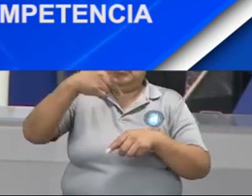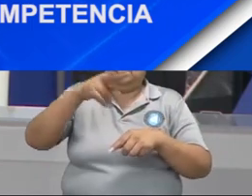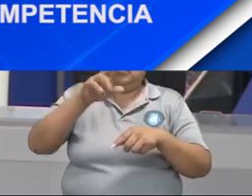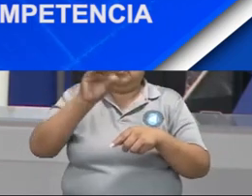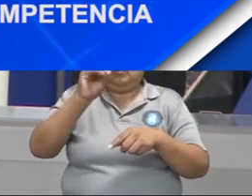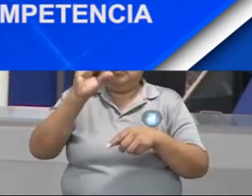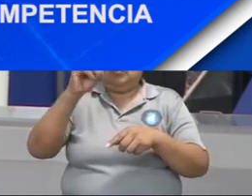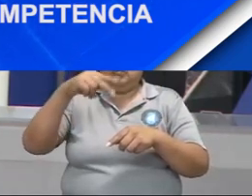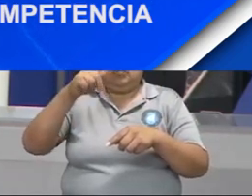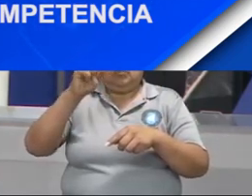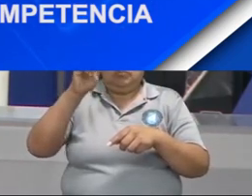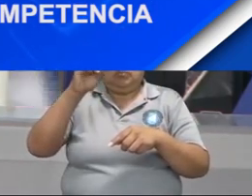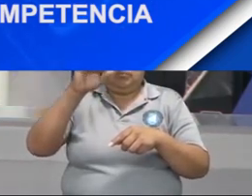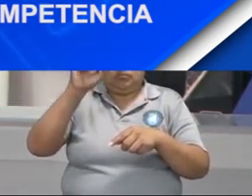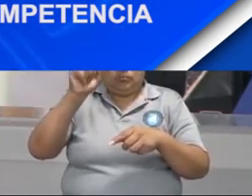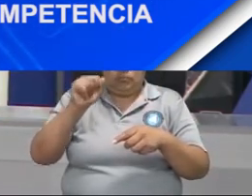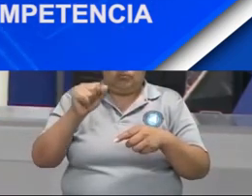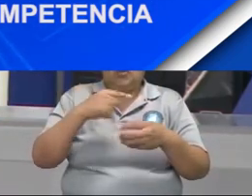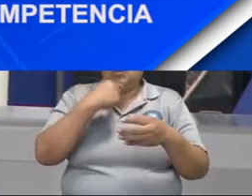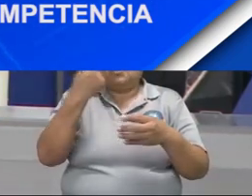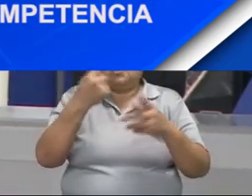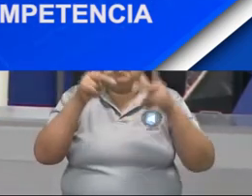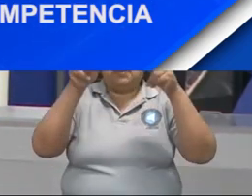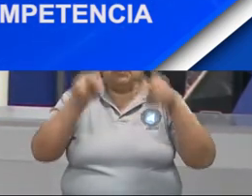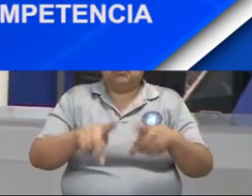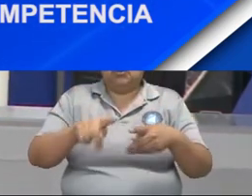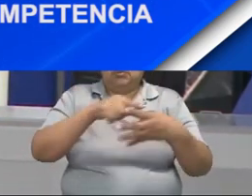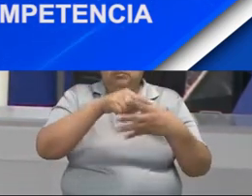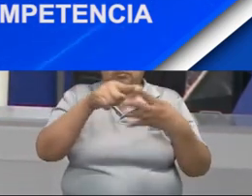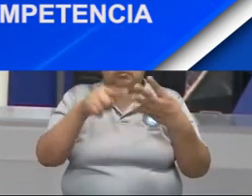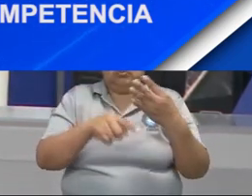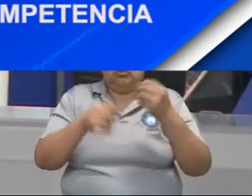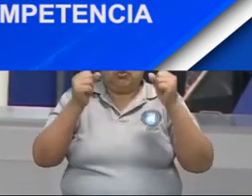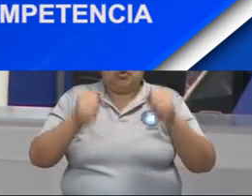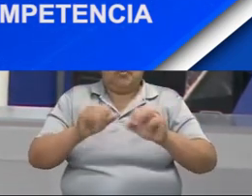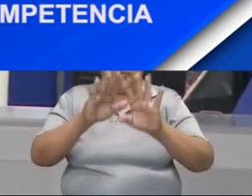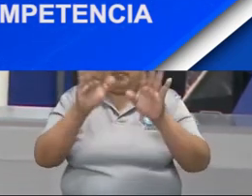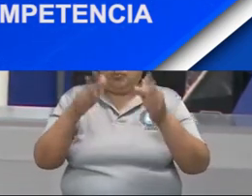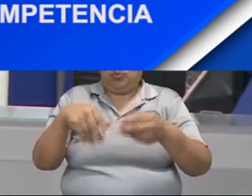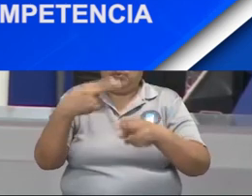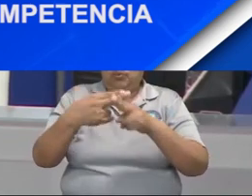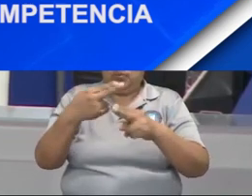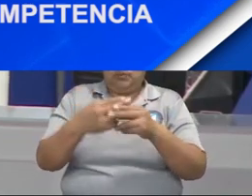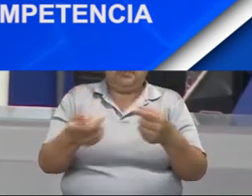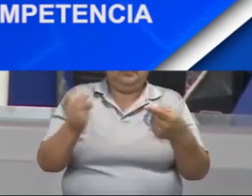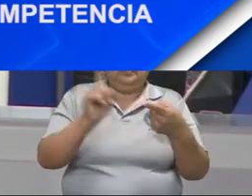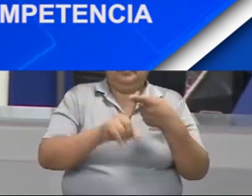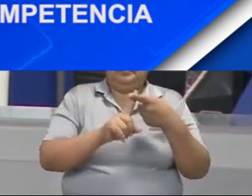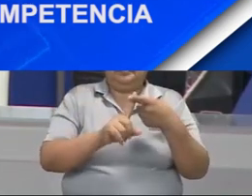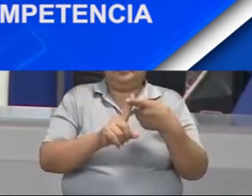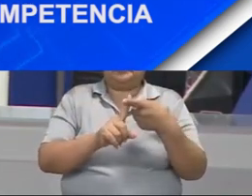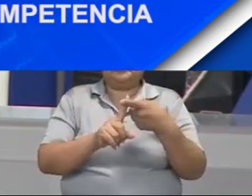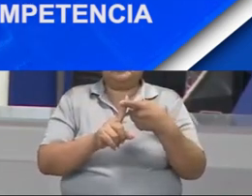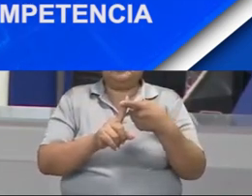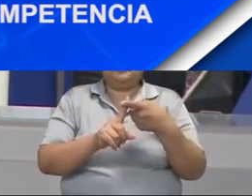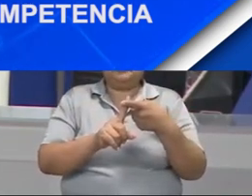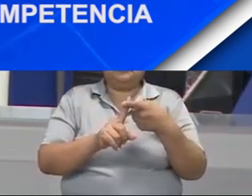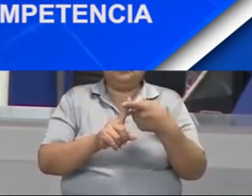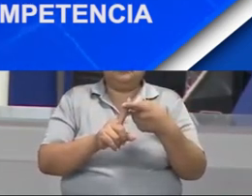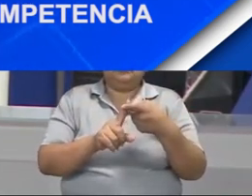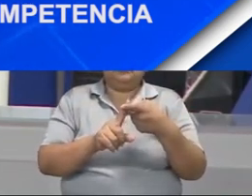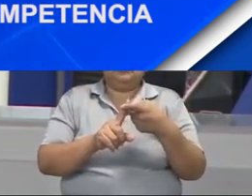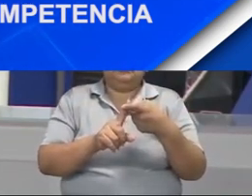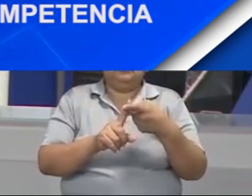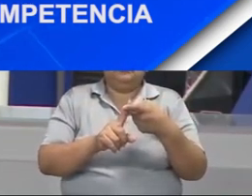grupo paramilitar Fuerzas de Apoyo Rápido. Ambos derrocaron juntos al líder autocrático Omar al-Bashir en 2019, tras